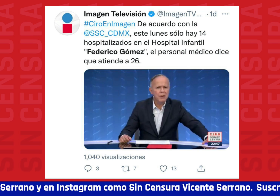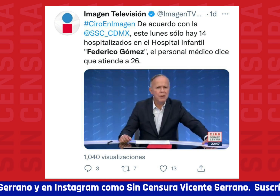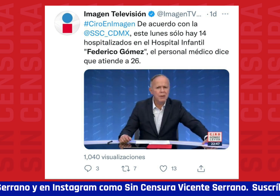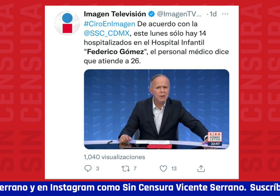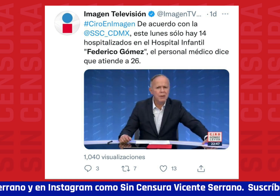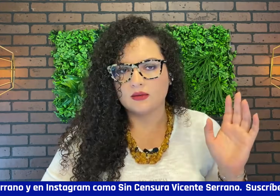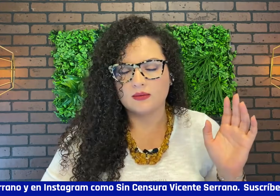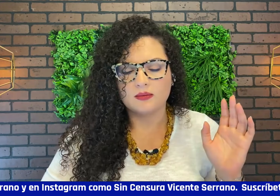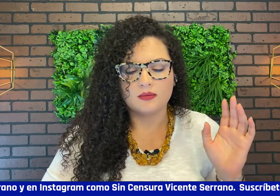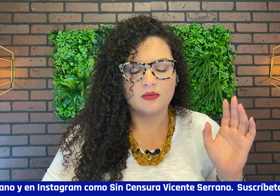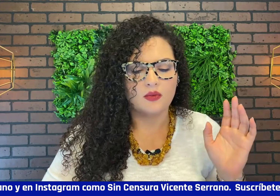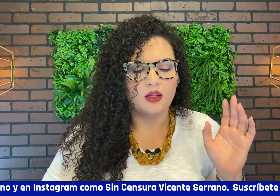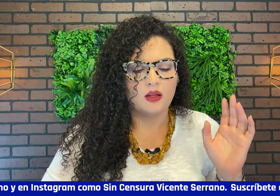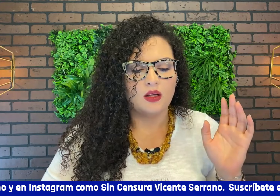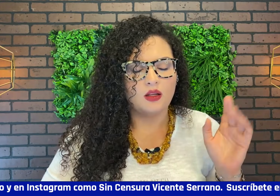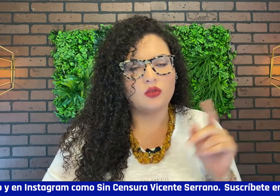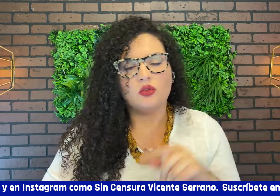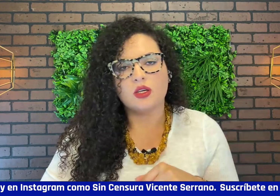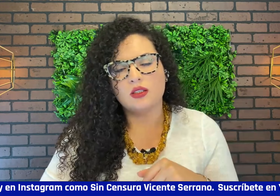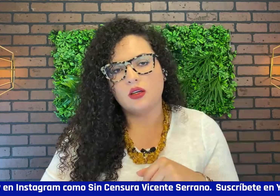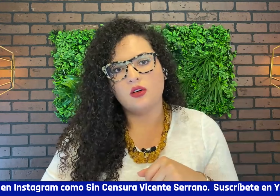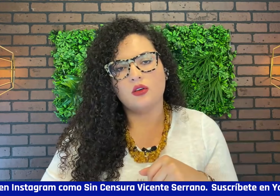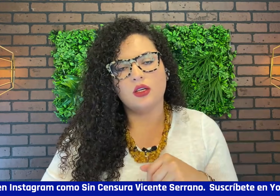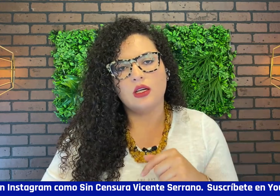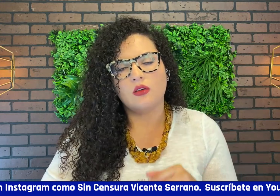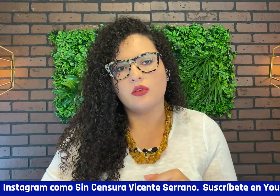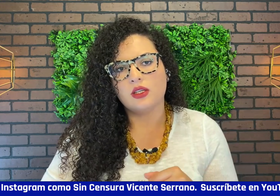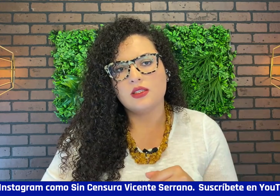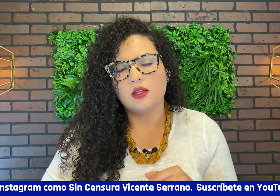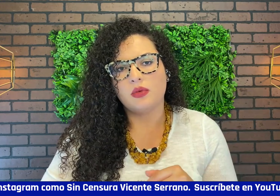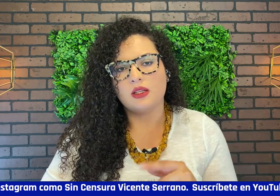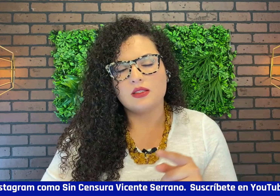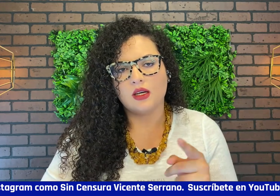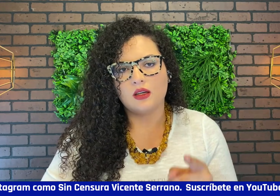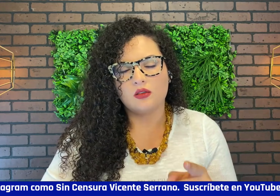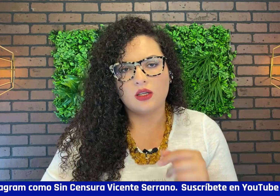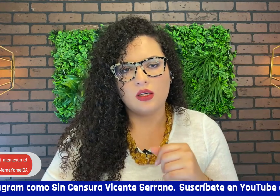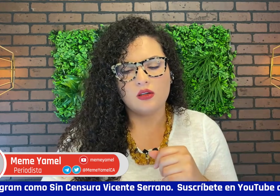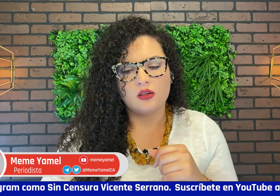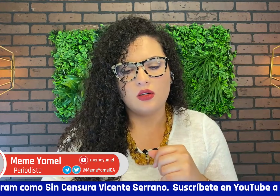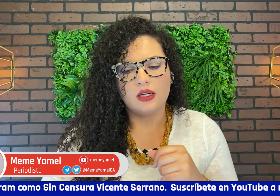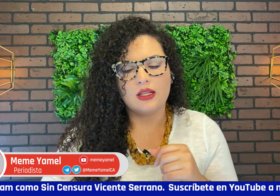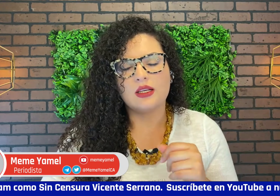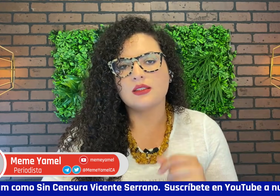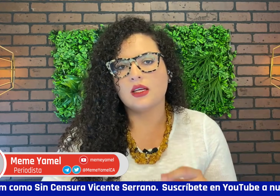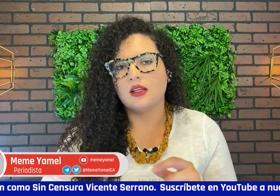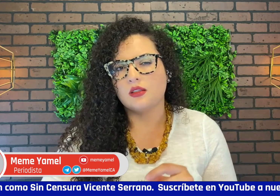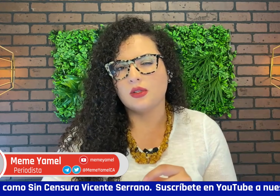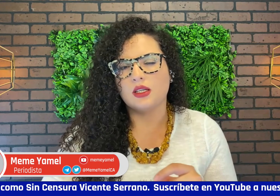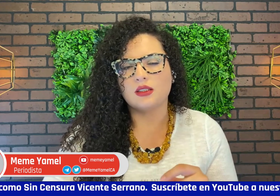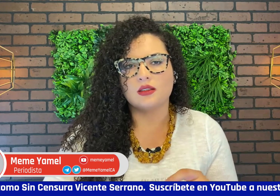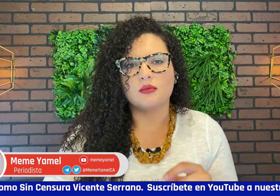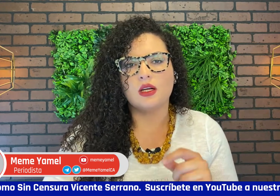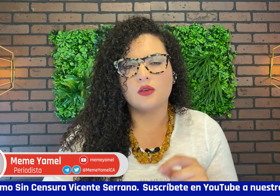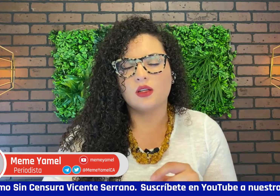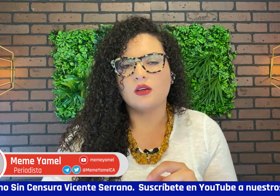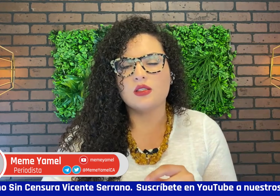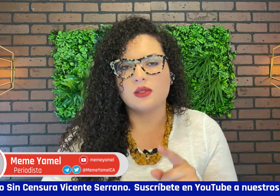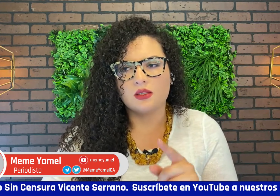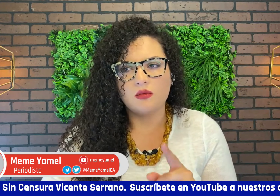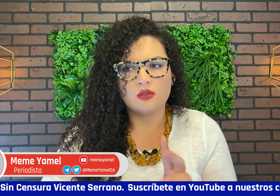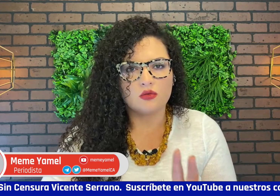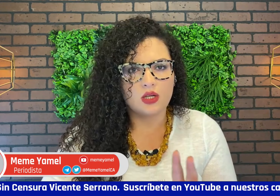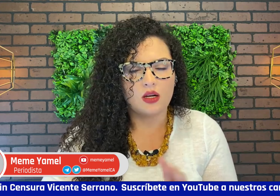vamos por partes. Eso es lo que se dijo hoy en la conferencia de prensa, lo que dijeron en el quién es quién de las mentiras de la semana, lo que dijo Liz